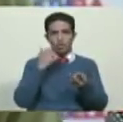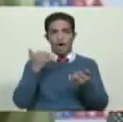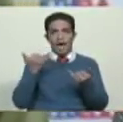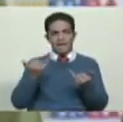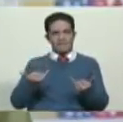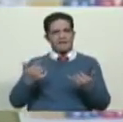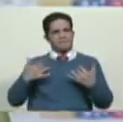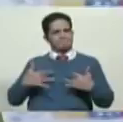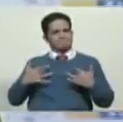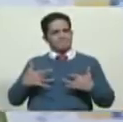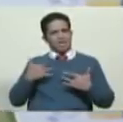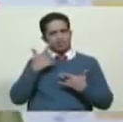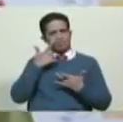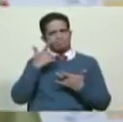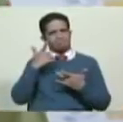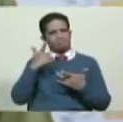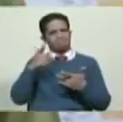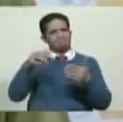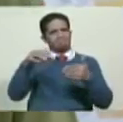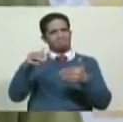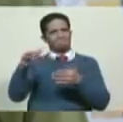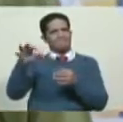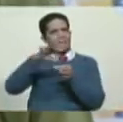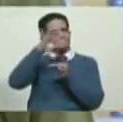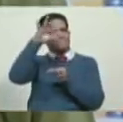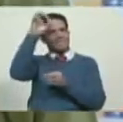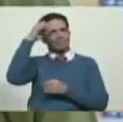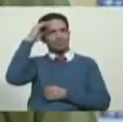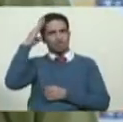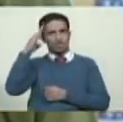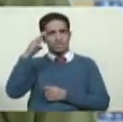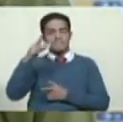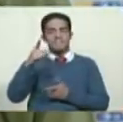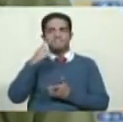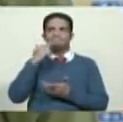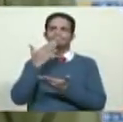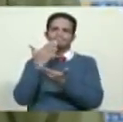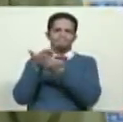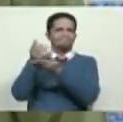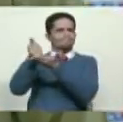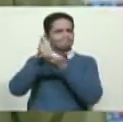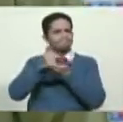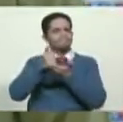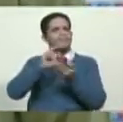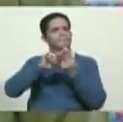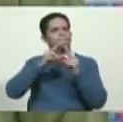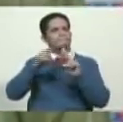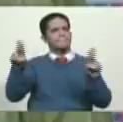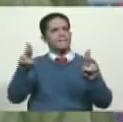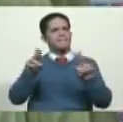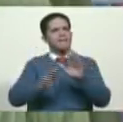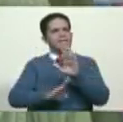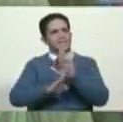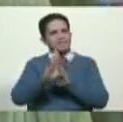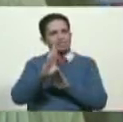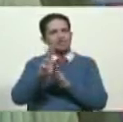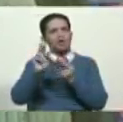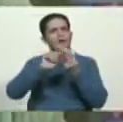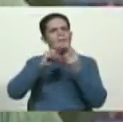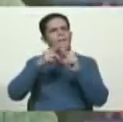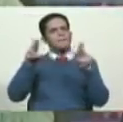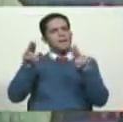paz con igualdad, la paz con desarrollo, la paz con independencia, la paz con